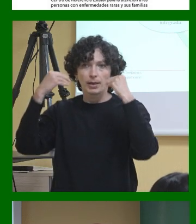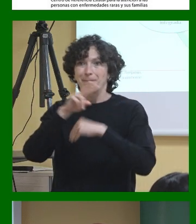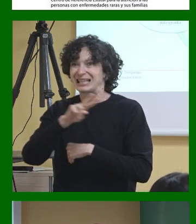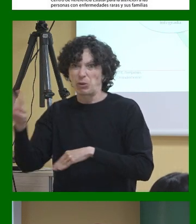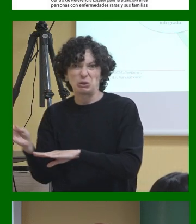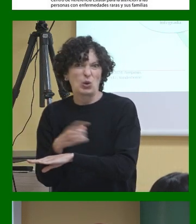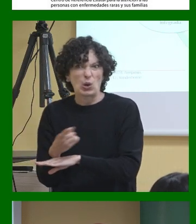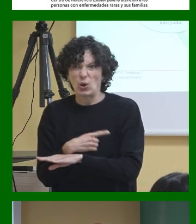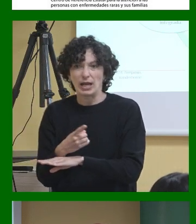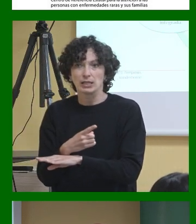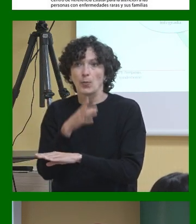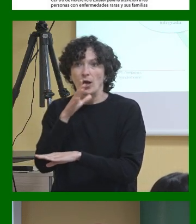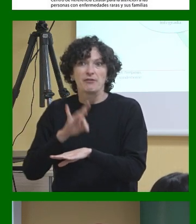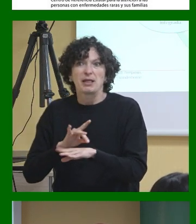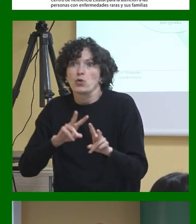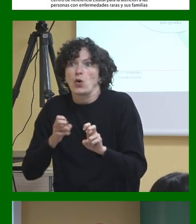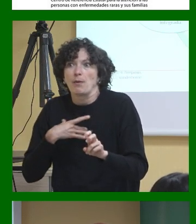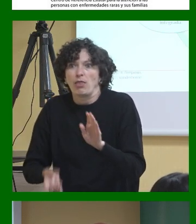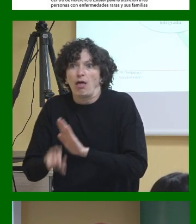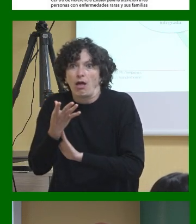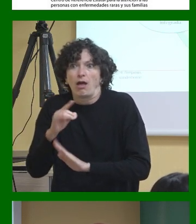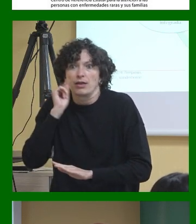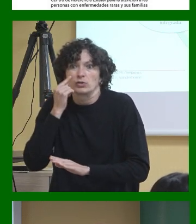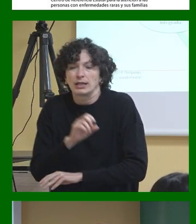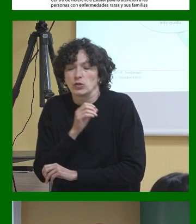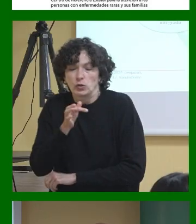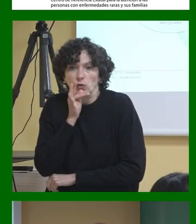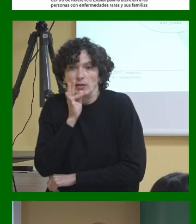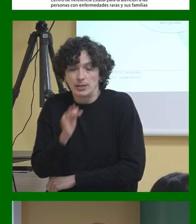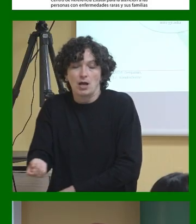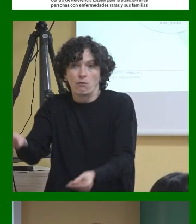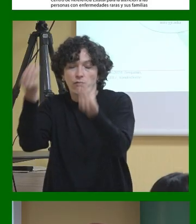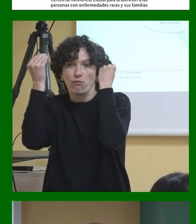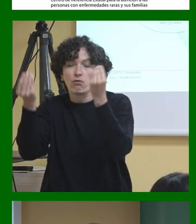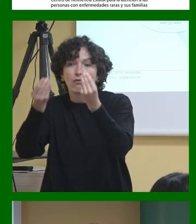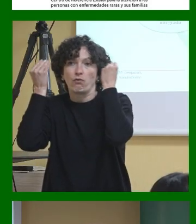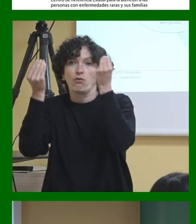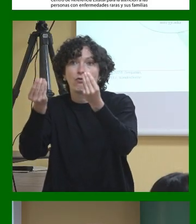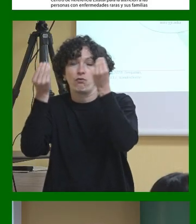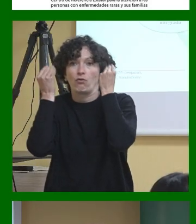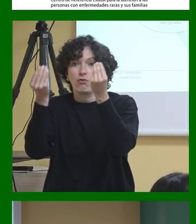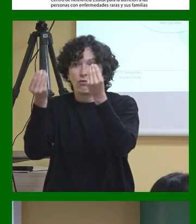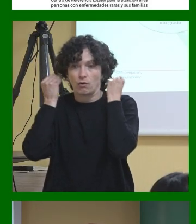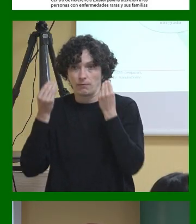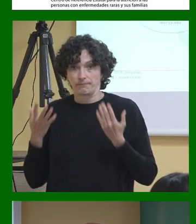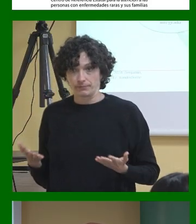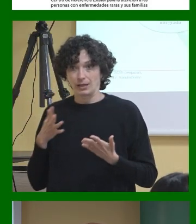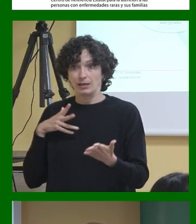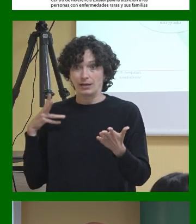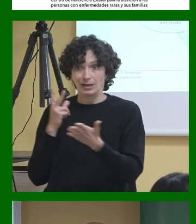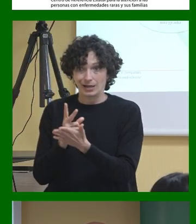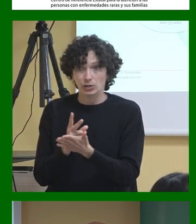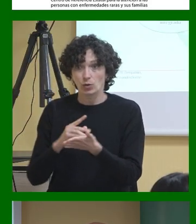al día, con una nueva enfermedad que te puede surgir y que todavía está sin diagnosticar, como habéis dicho muy bien. Entonces, ese desafío metodológico nos